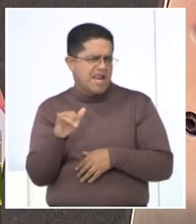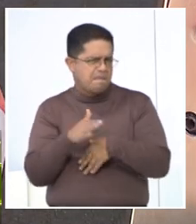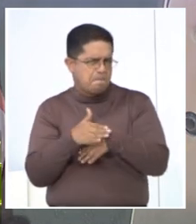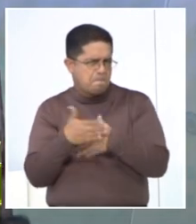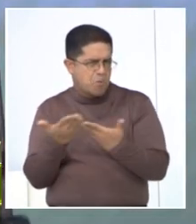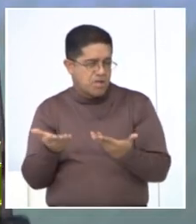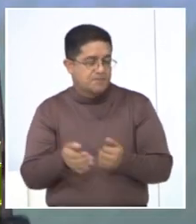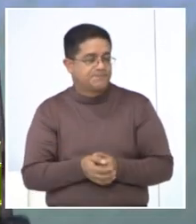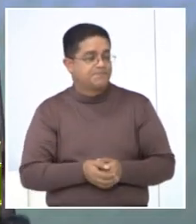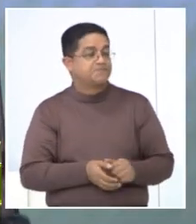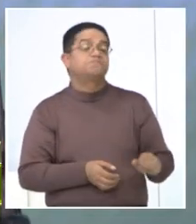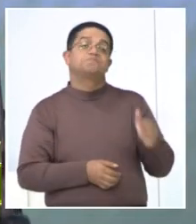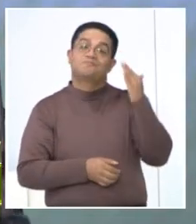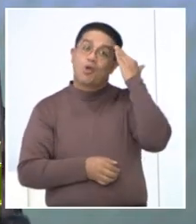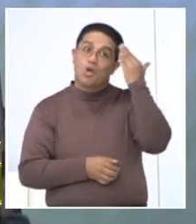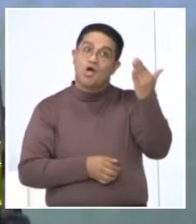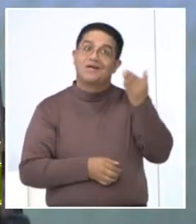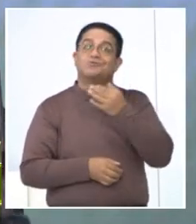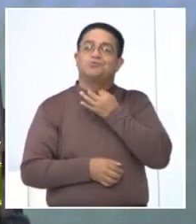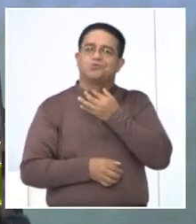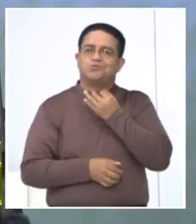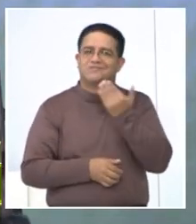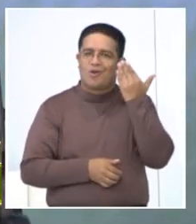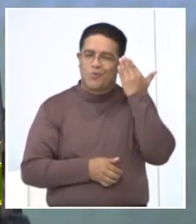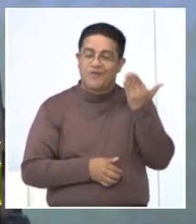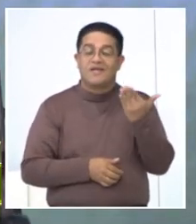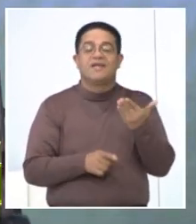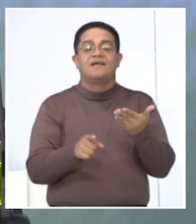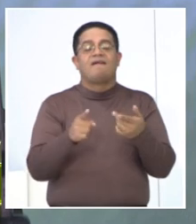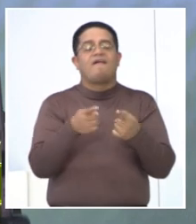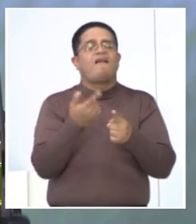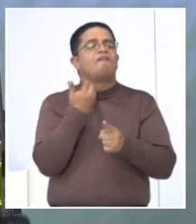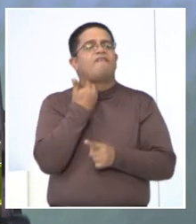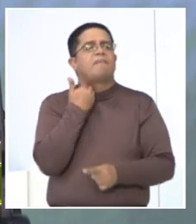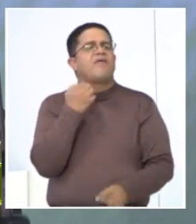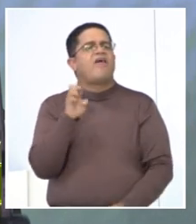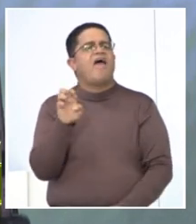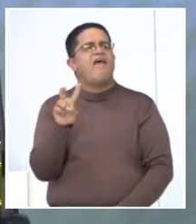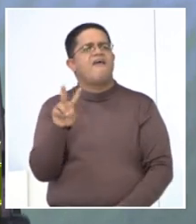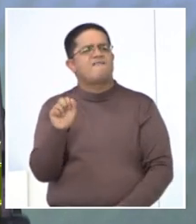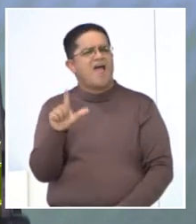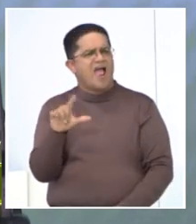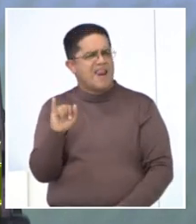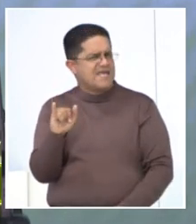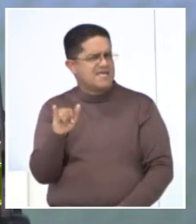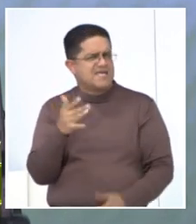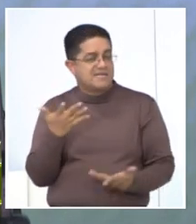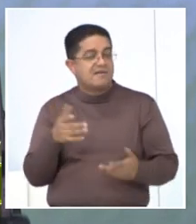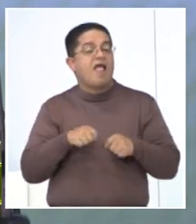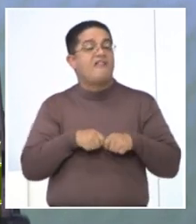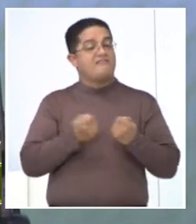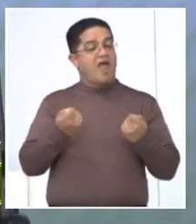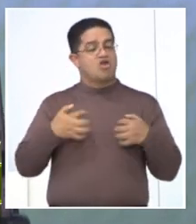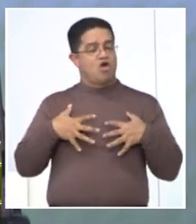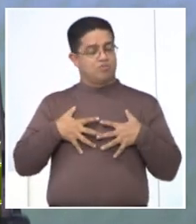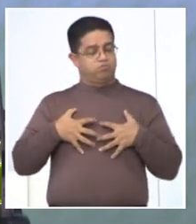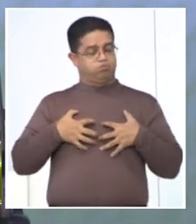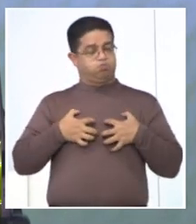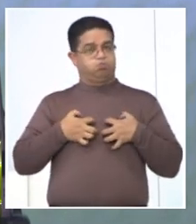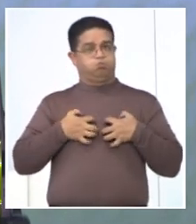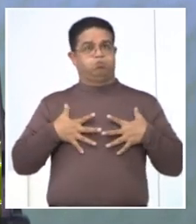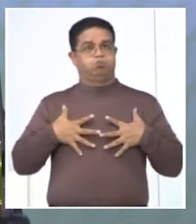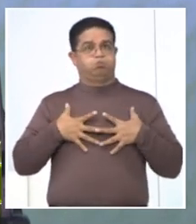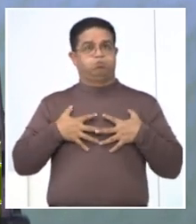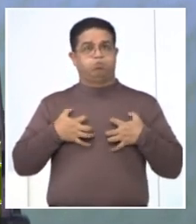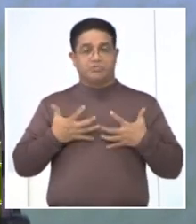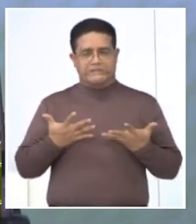Hola Victoria, un gusto poder saludarte. La enfermedad de Evali es la acción o el daño pulmonar ejercido o que produce